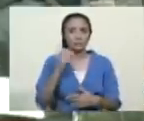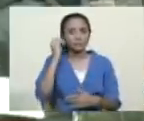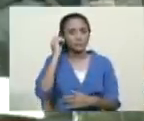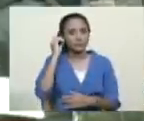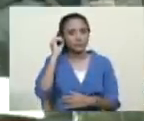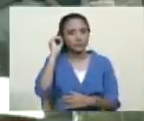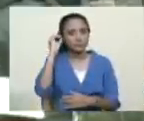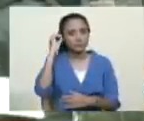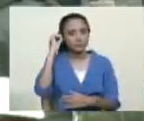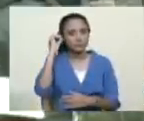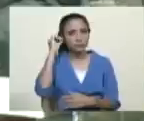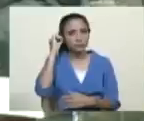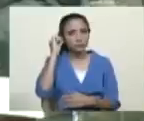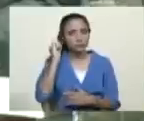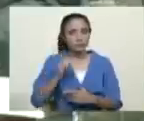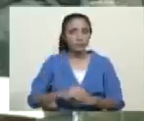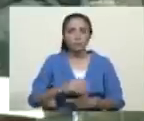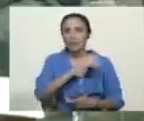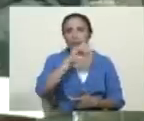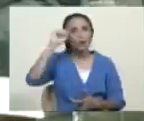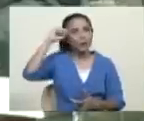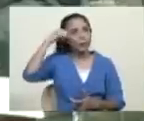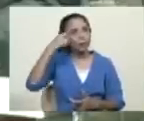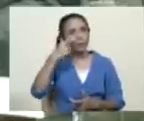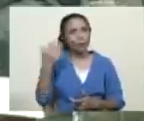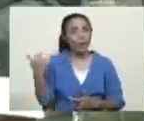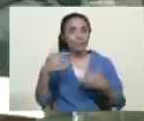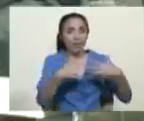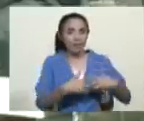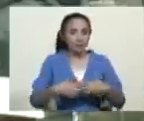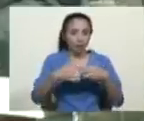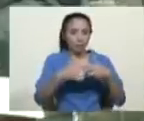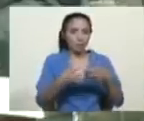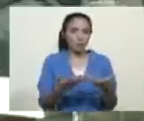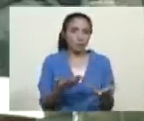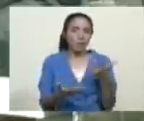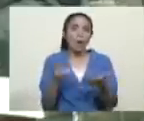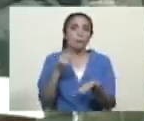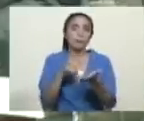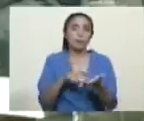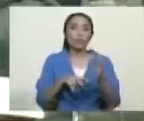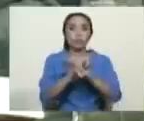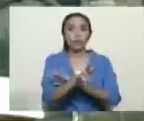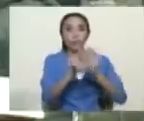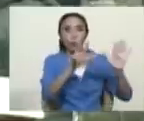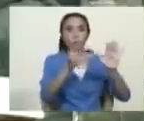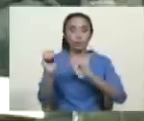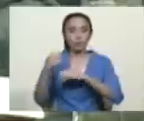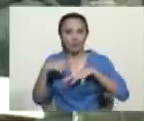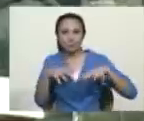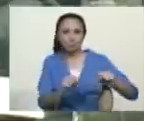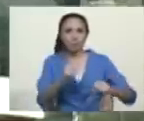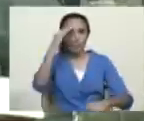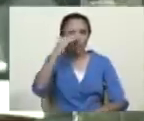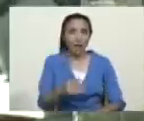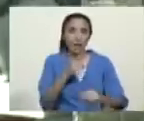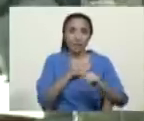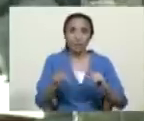Recordemos lo que sucedió con Harry Stout. Estados Unidos ha participado en 280 intervenciones